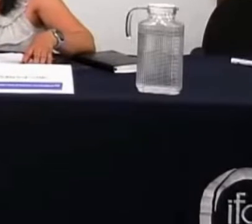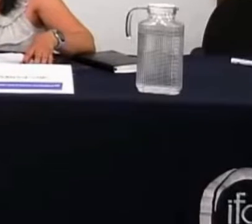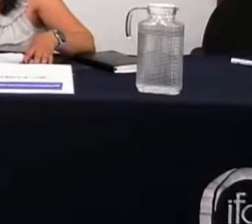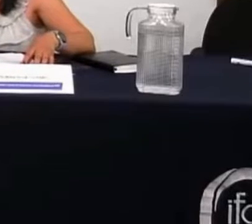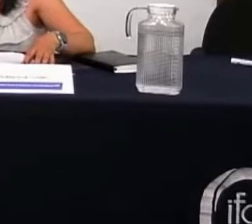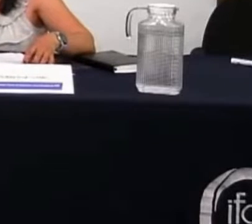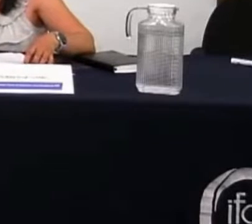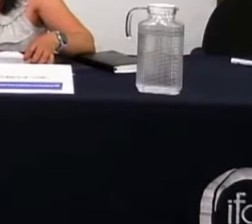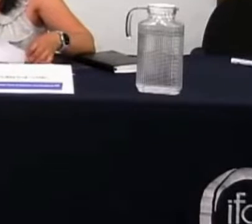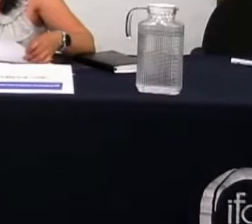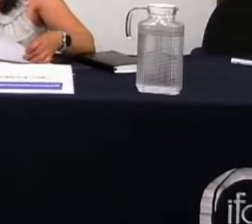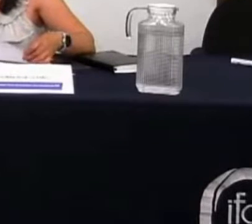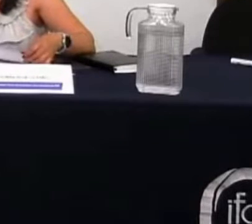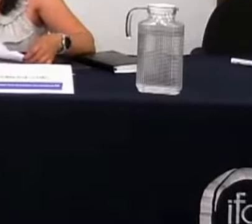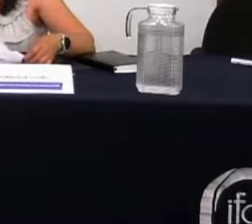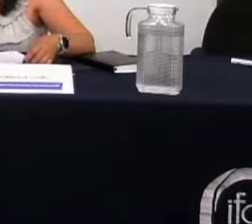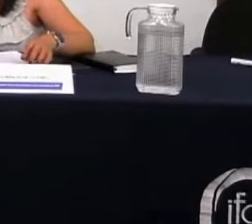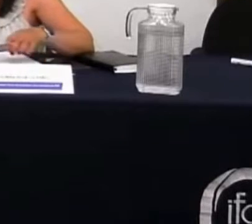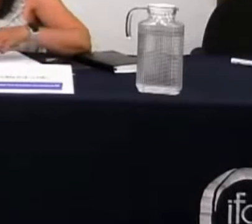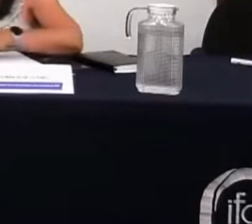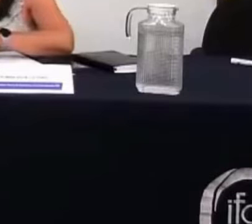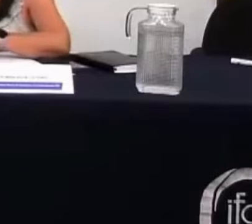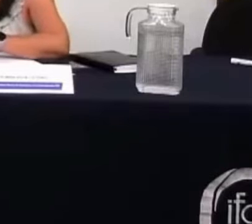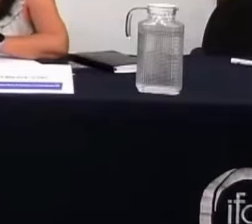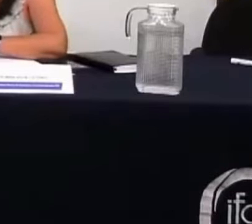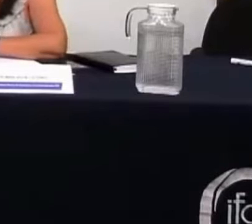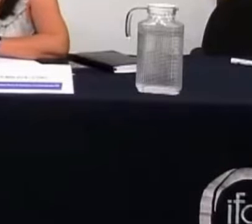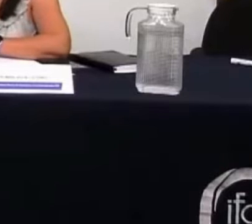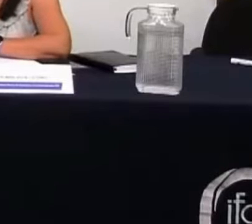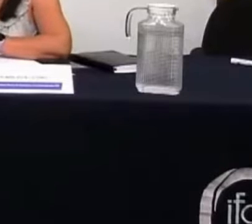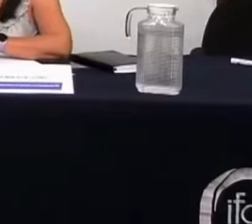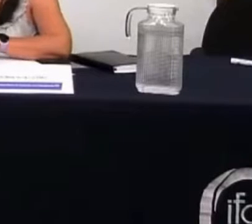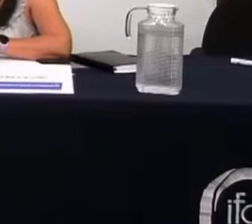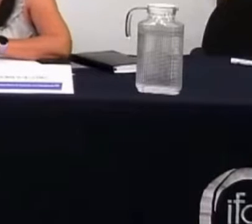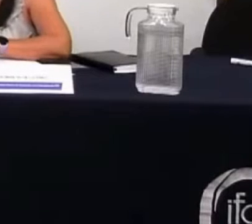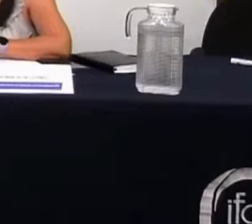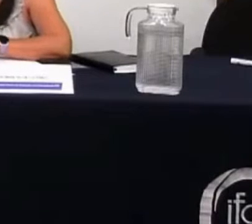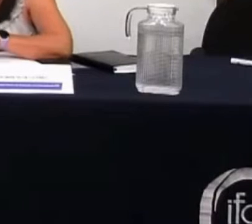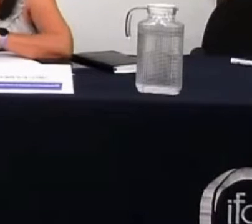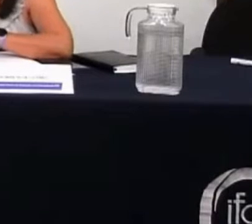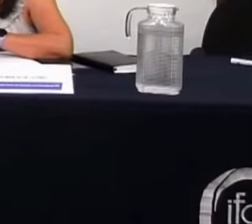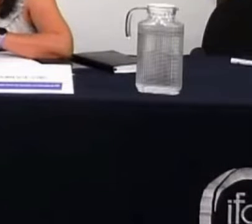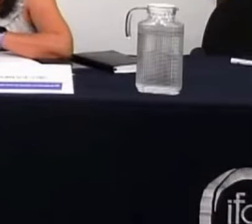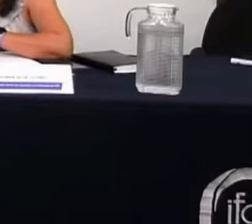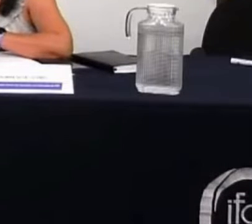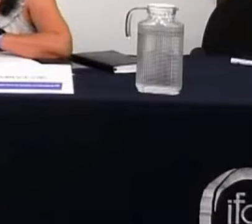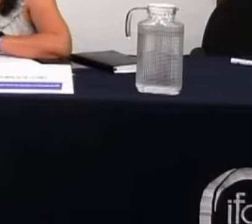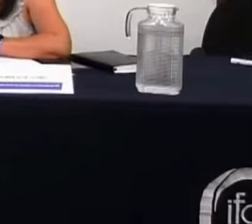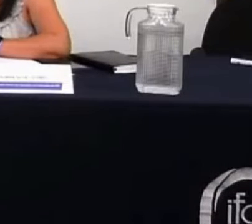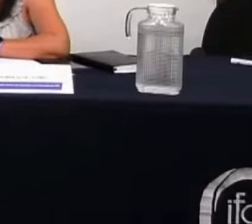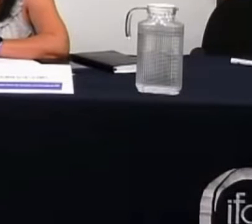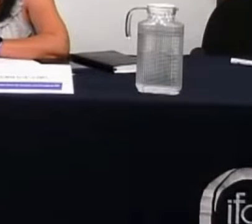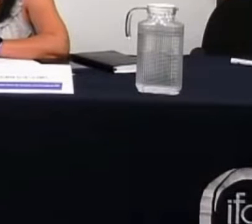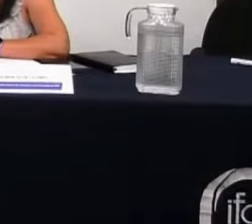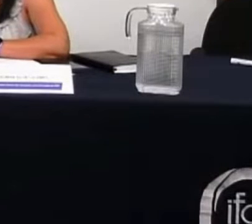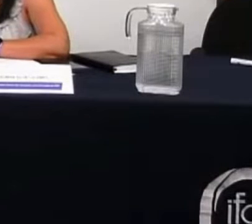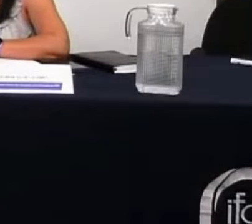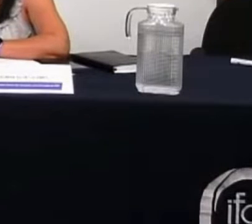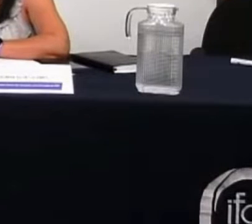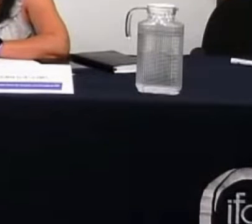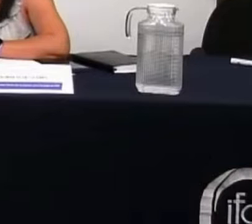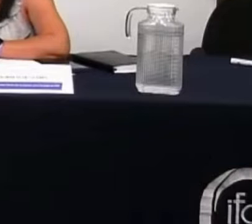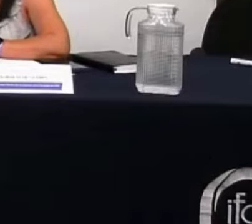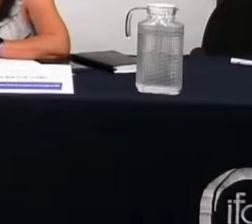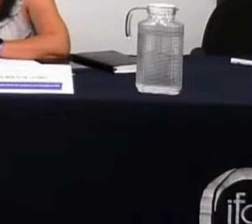emisión tienen una una una base muy clara que es traer la doctrina